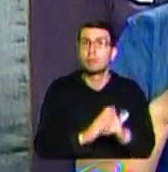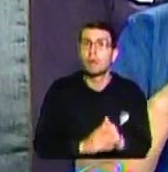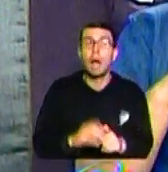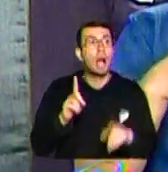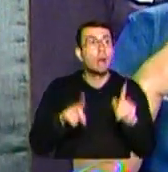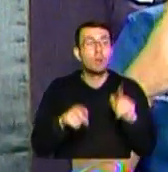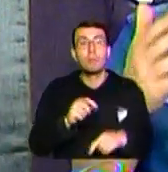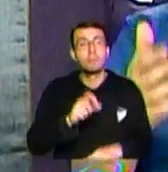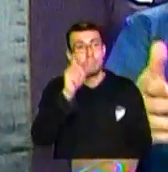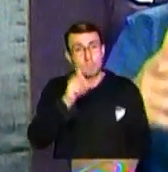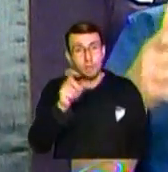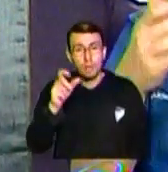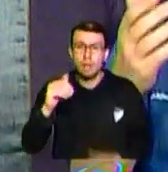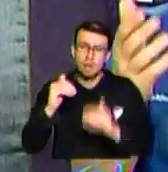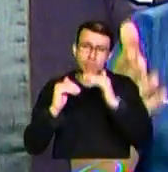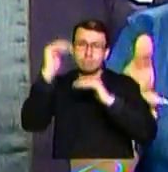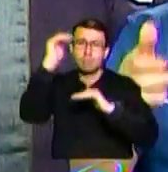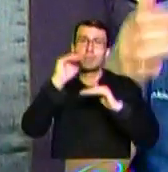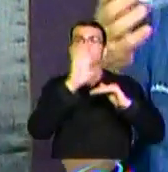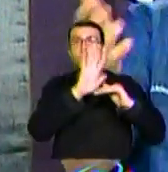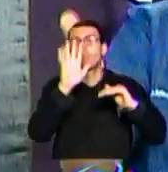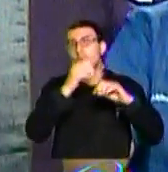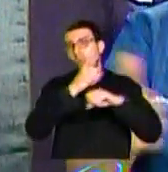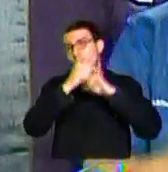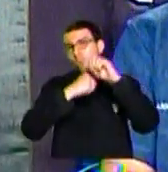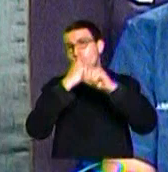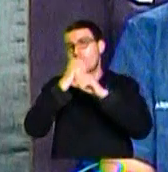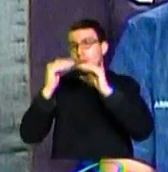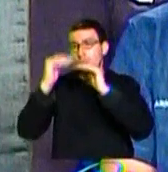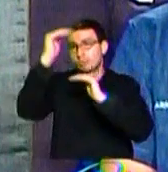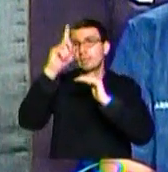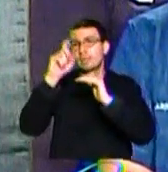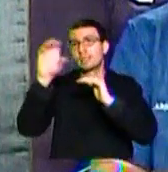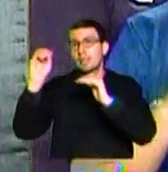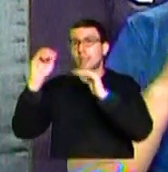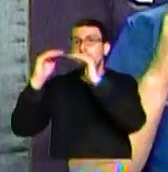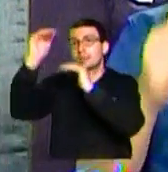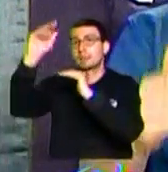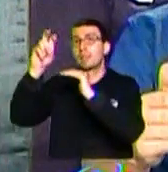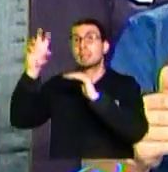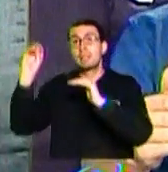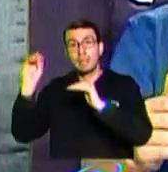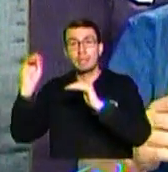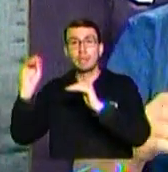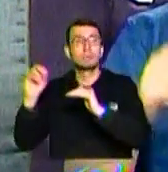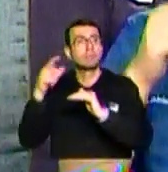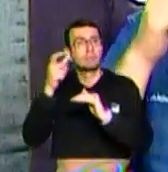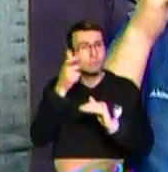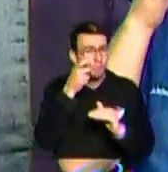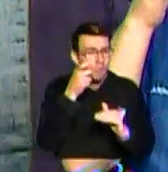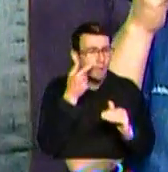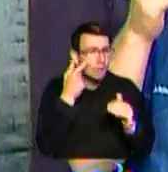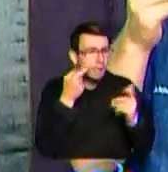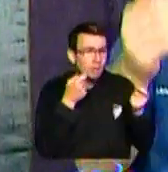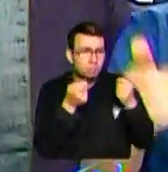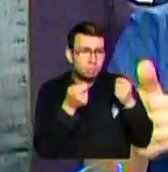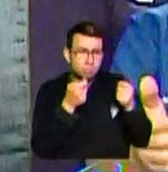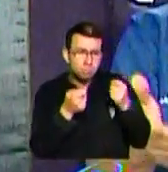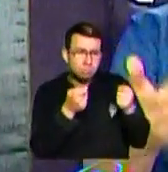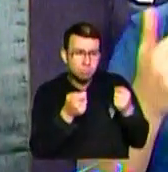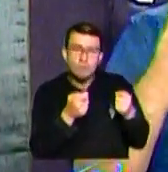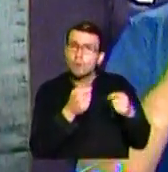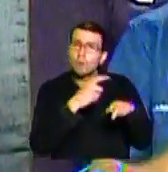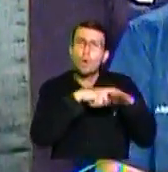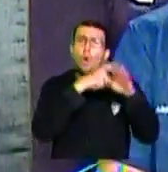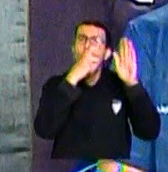¿cierto? Hablamos de mayores 55, 60, 70 años, obviamente ya hay que hilar más fino, hay que hacer diagnósticos más